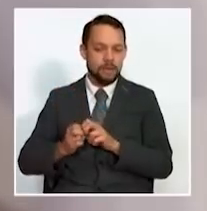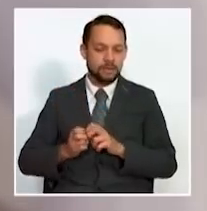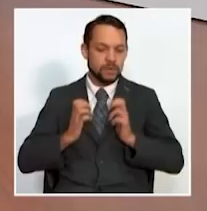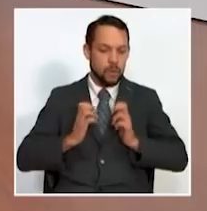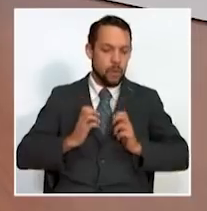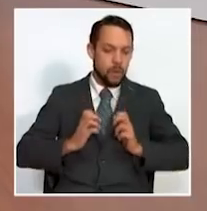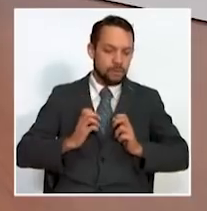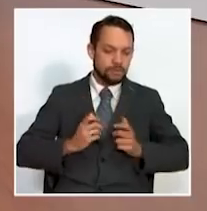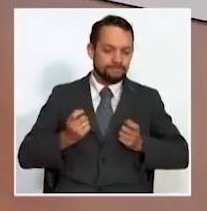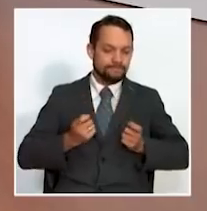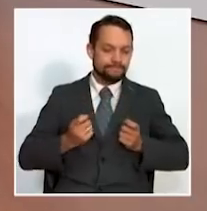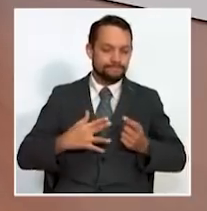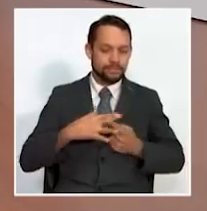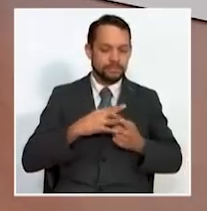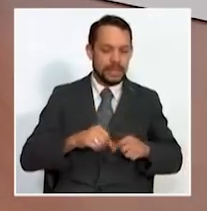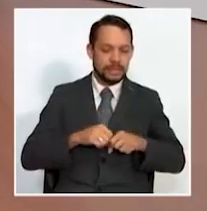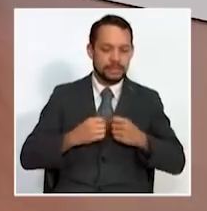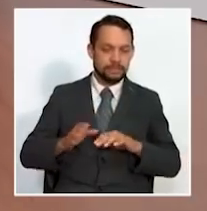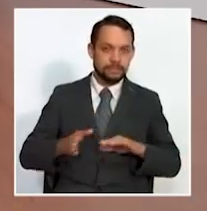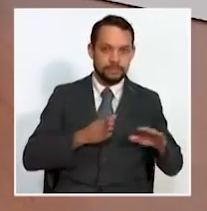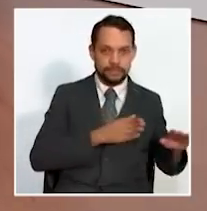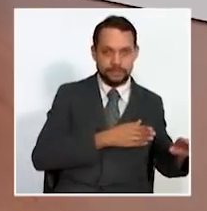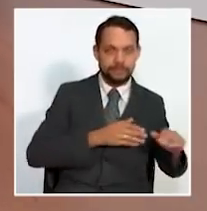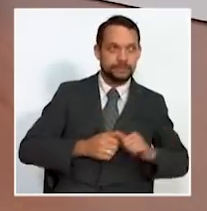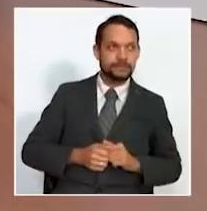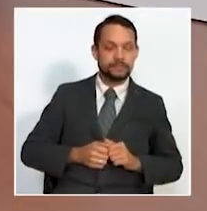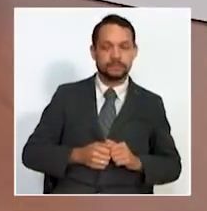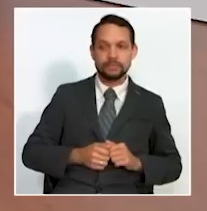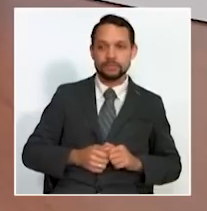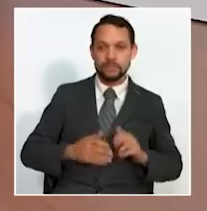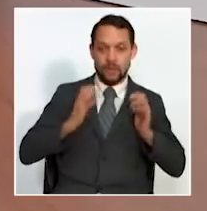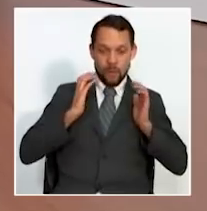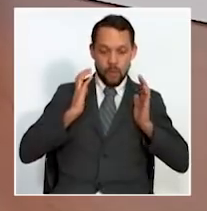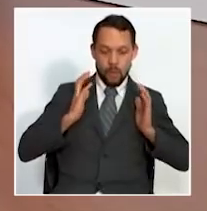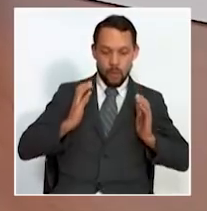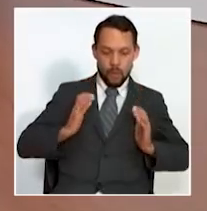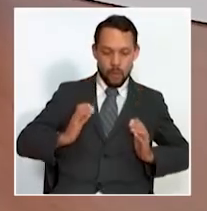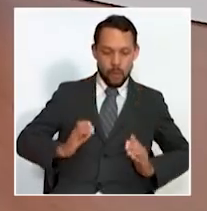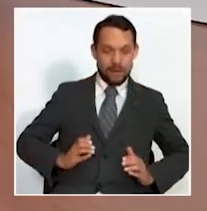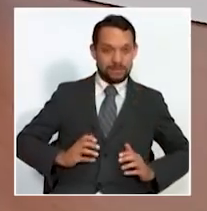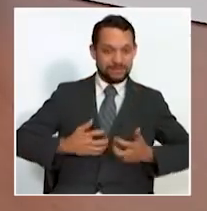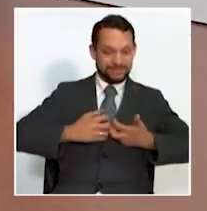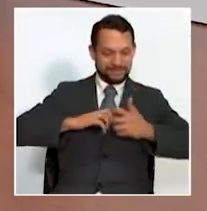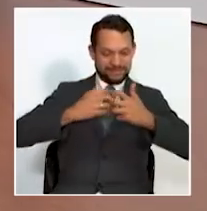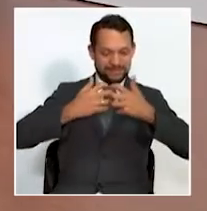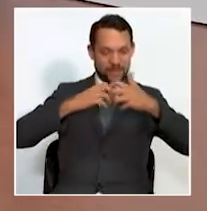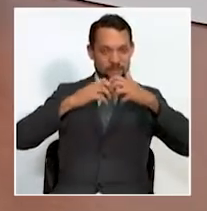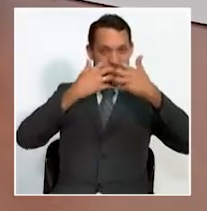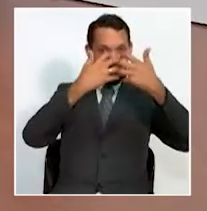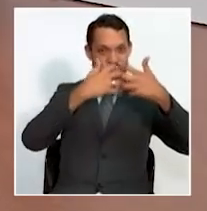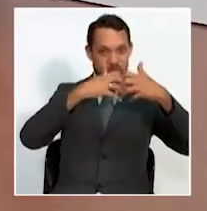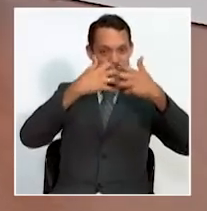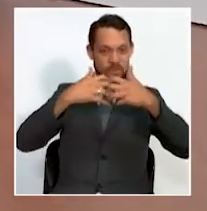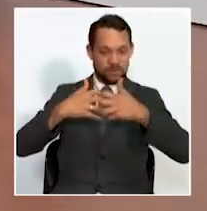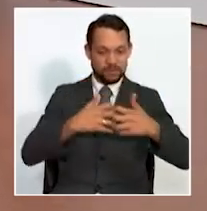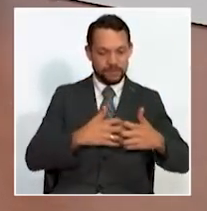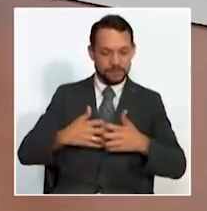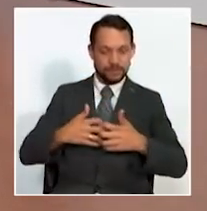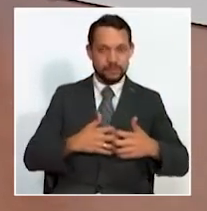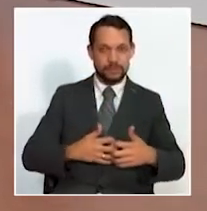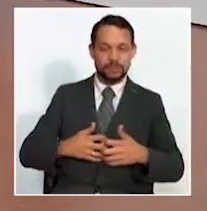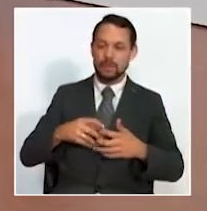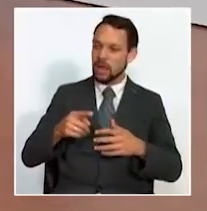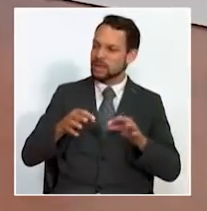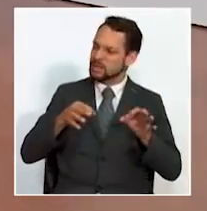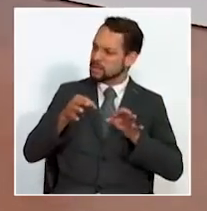está alterando. Usted ahí lo tiene en anatomía. Si le hacen la imagen ahí arribita, sobrino, para que explique